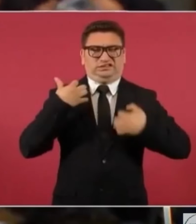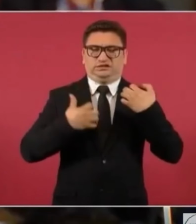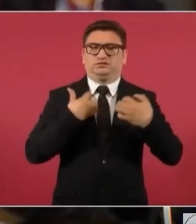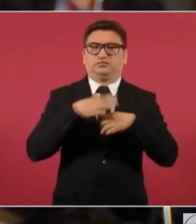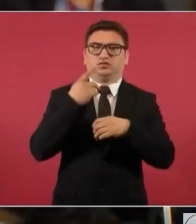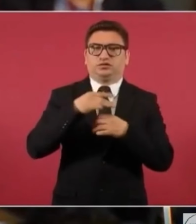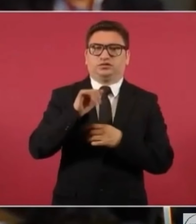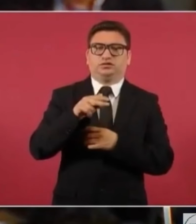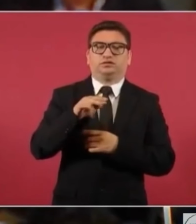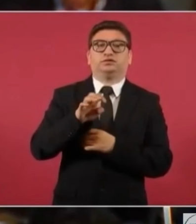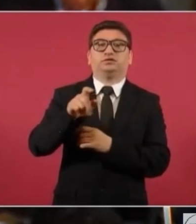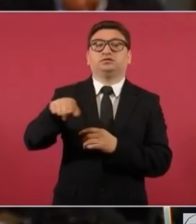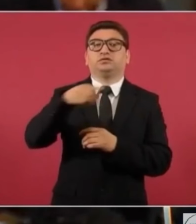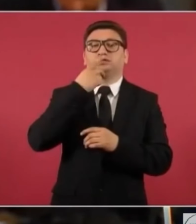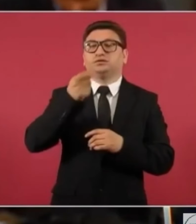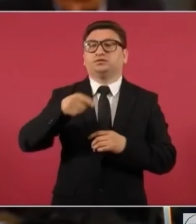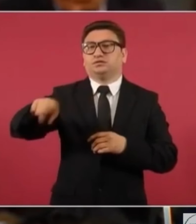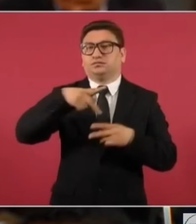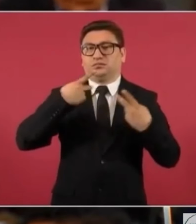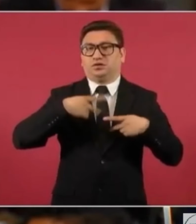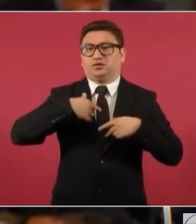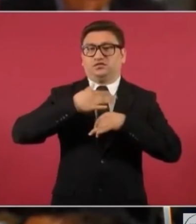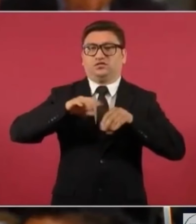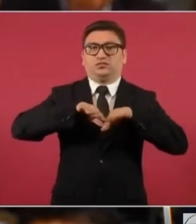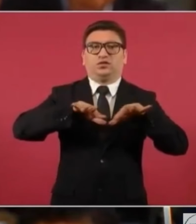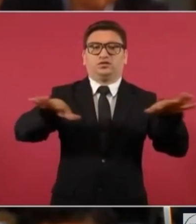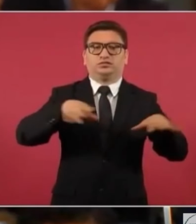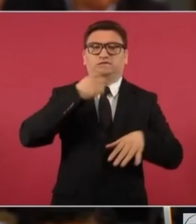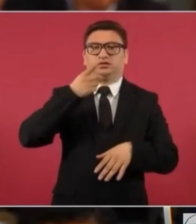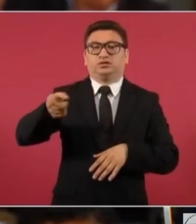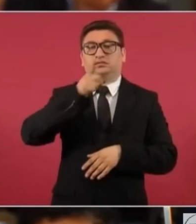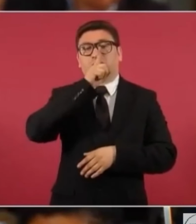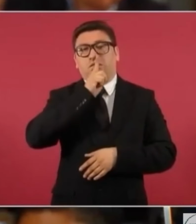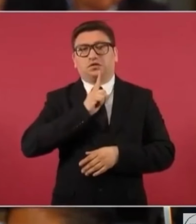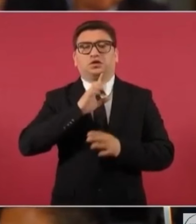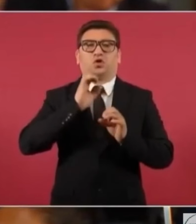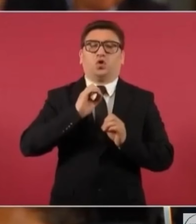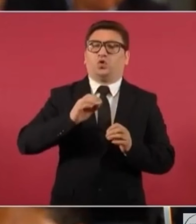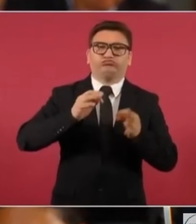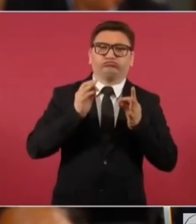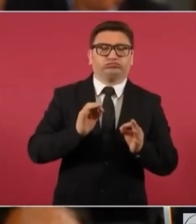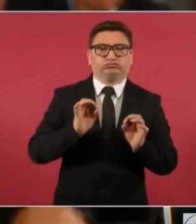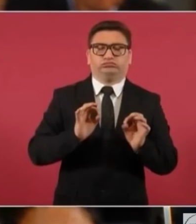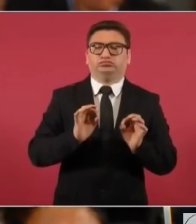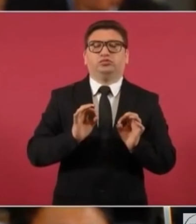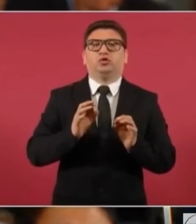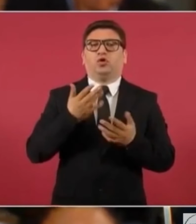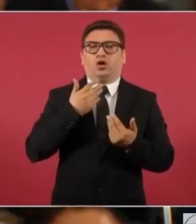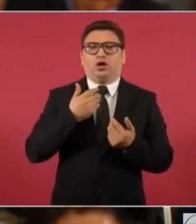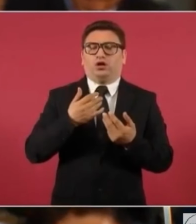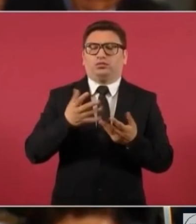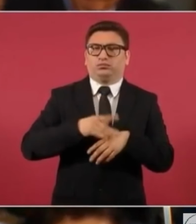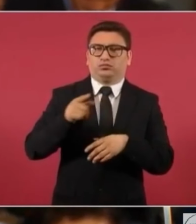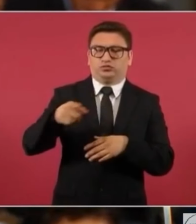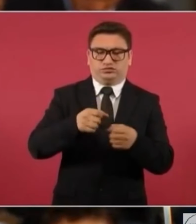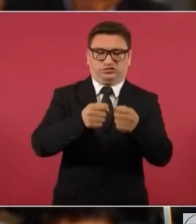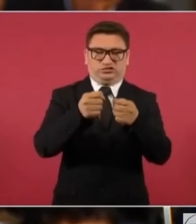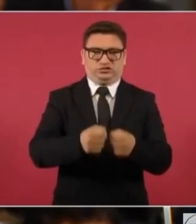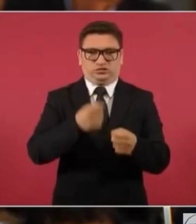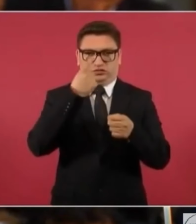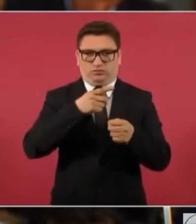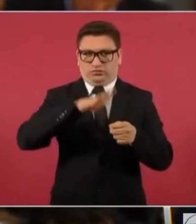justificación del INE fue acusar a quienes dieron a conocer esta información de mentir o de no ser preciso, pues aseguraron que el seguro no solo es